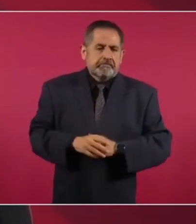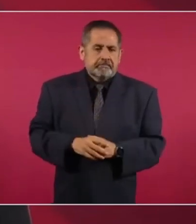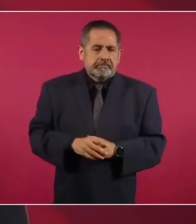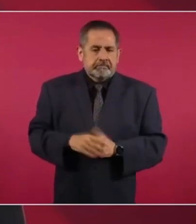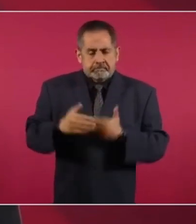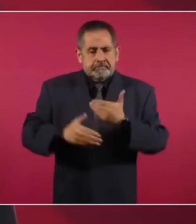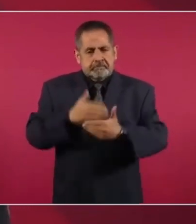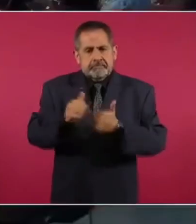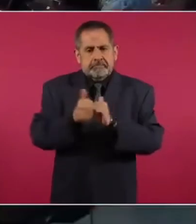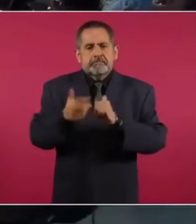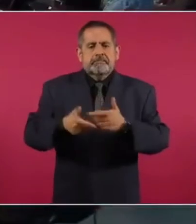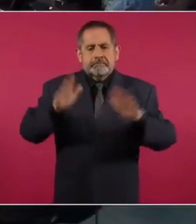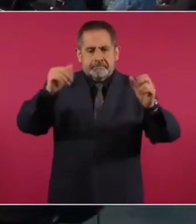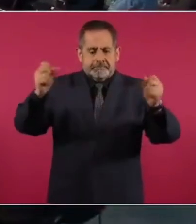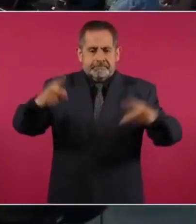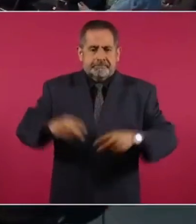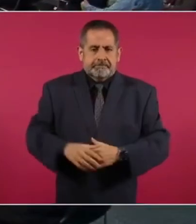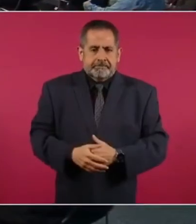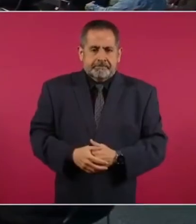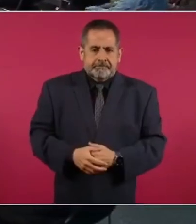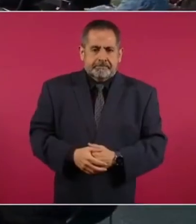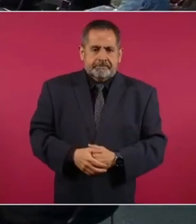Vamos avanzando. Bueno, nos vemos.